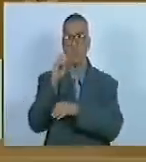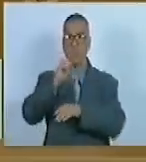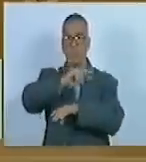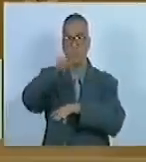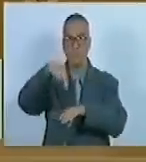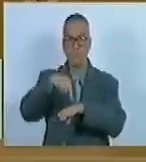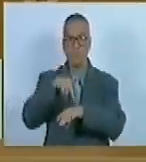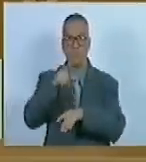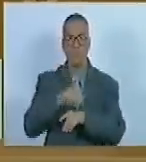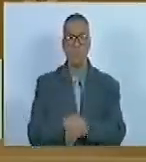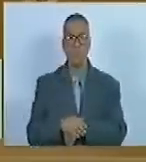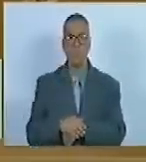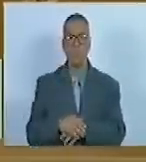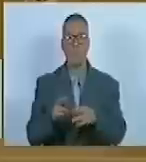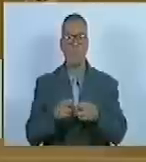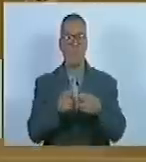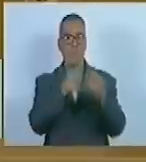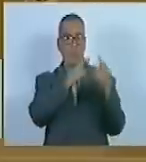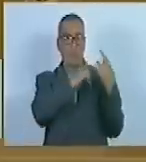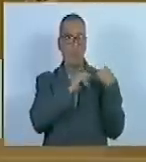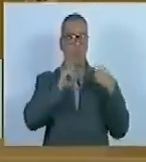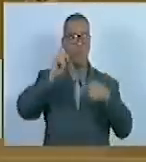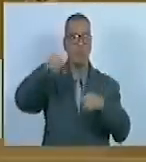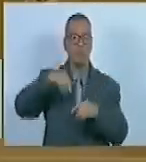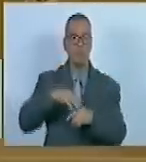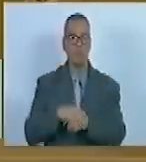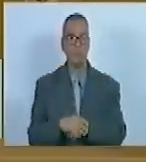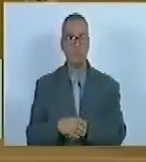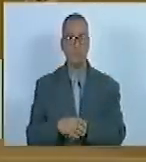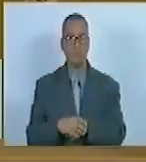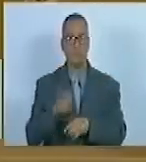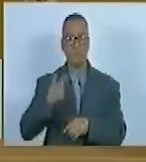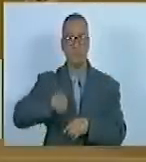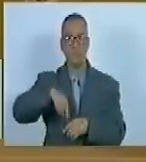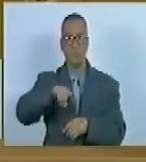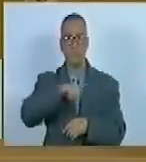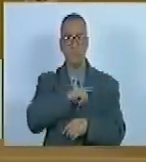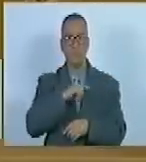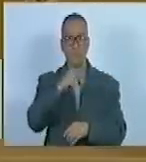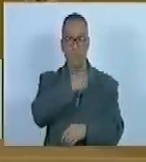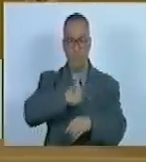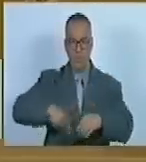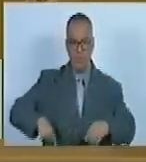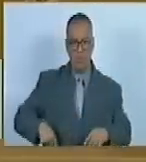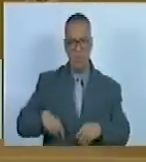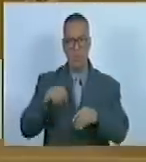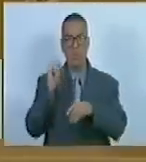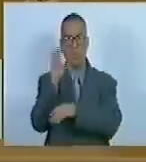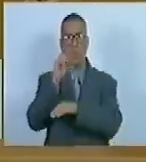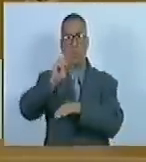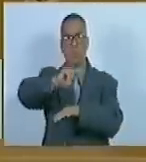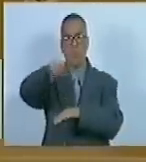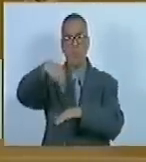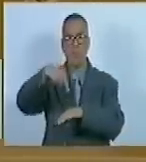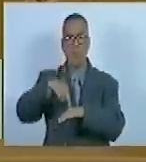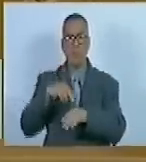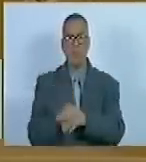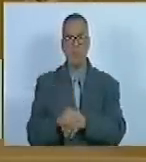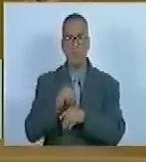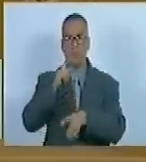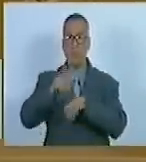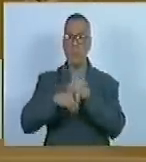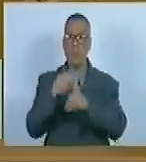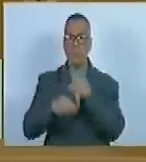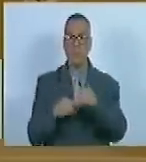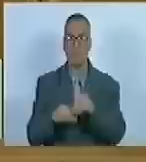allá representada también por nuestro presidente de la asamblea, que